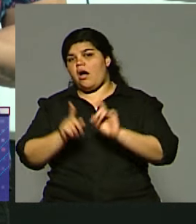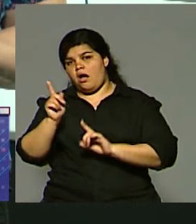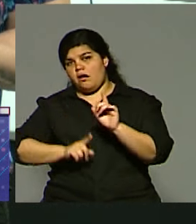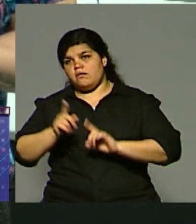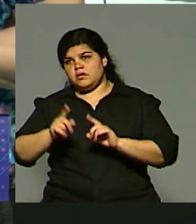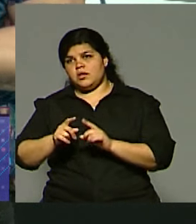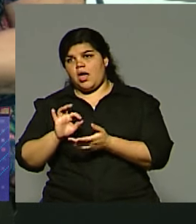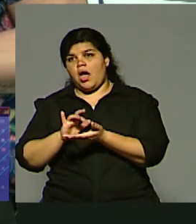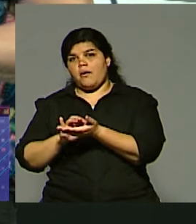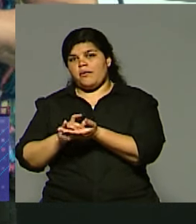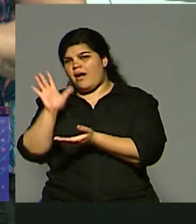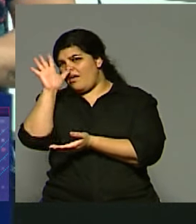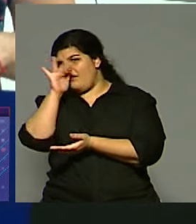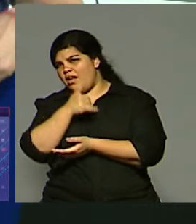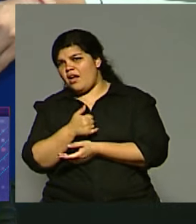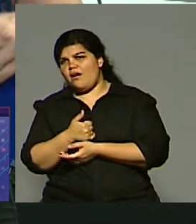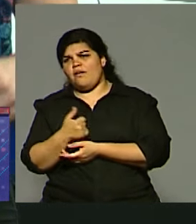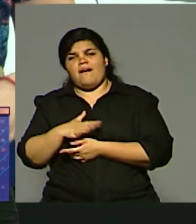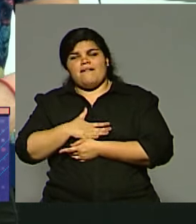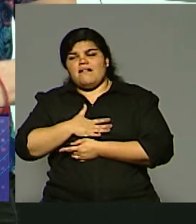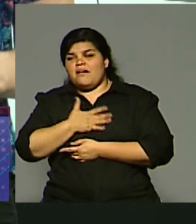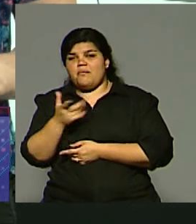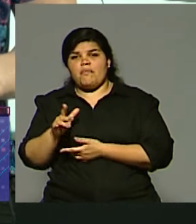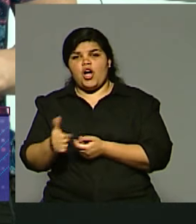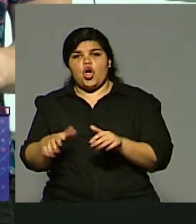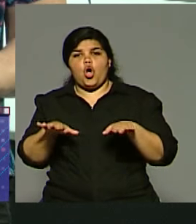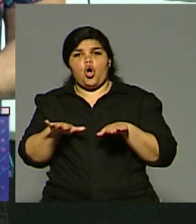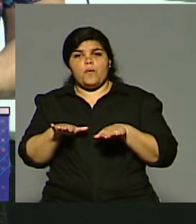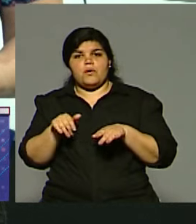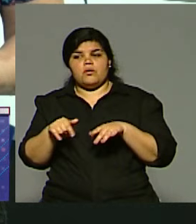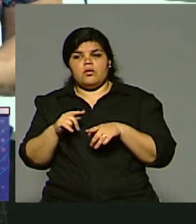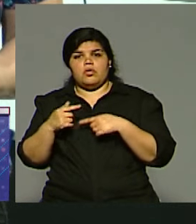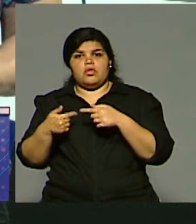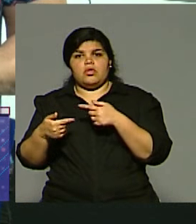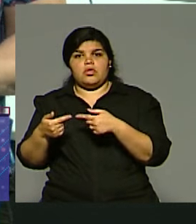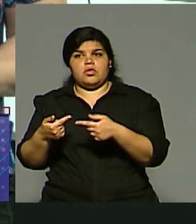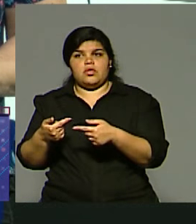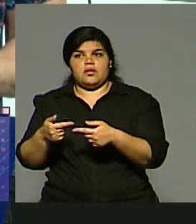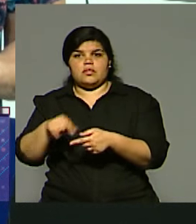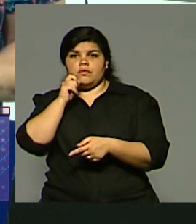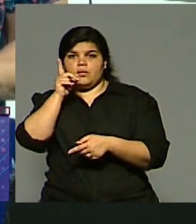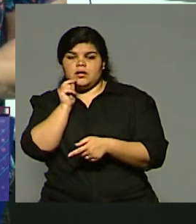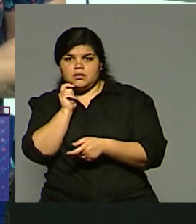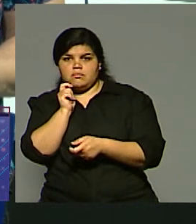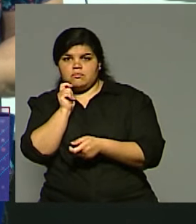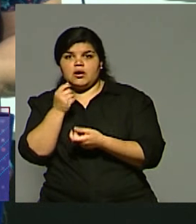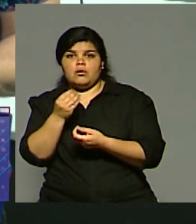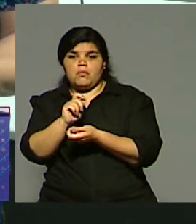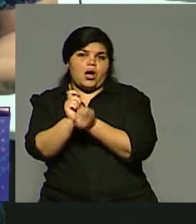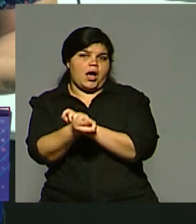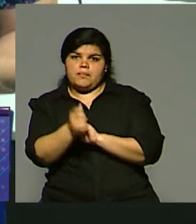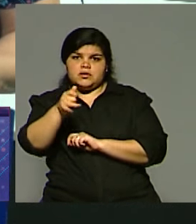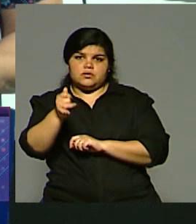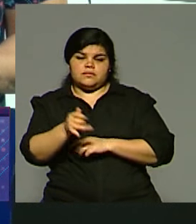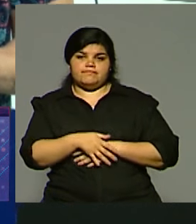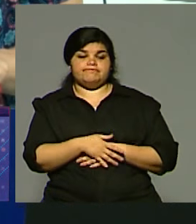algunos aparatitos que son viejos, que amamos, que no nos resulta cómodo, bueno, a partir de esto, si nos quedamos sin WhatsApp, la sugerencia es cambiarlo. Yo